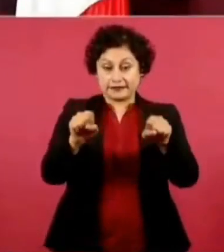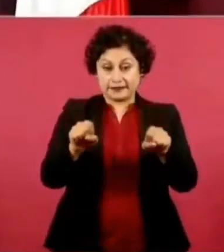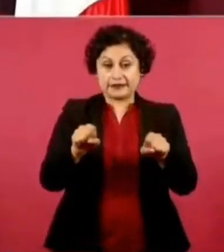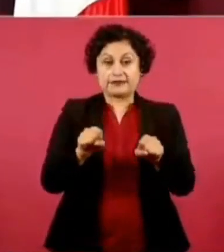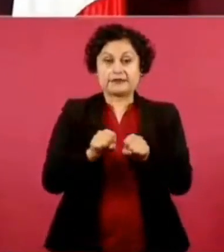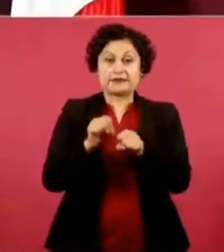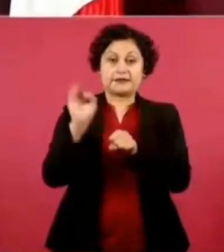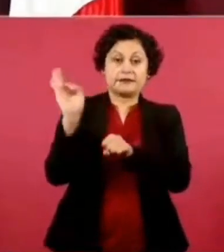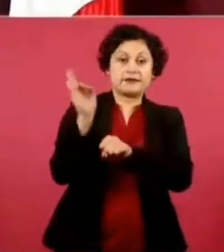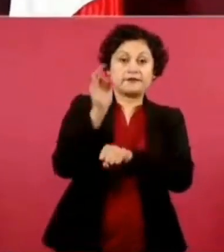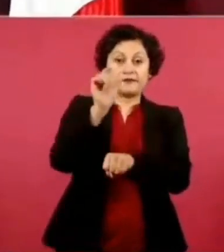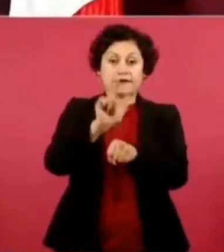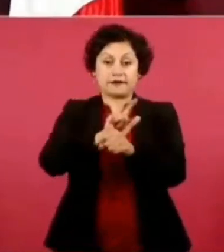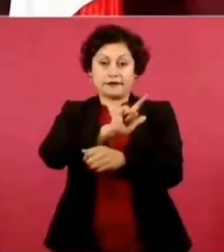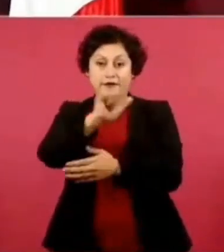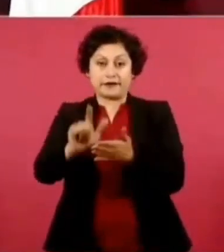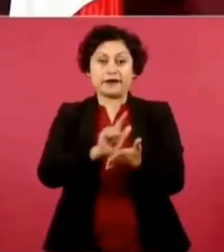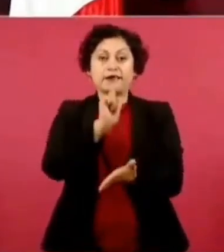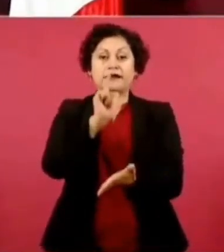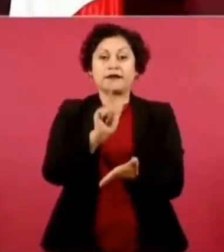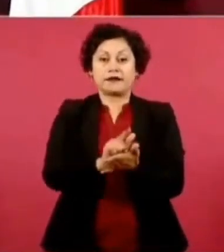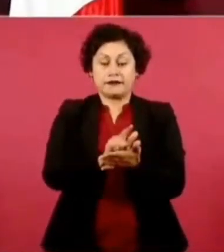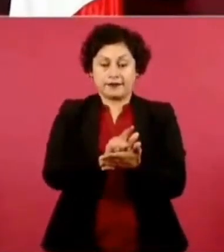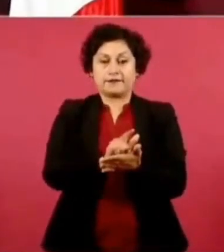los funcionarios públicos